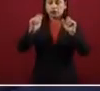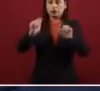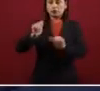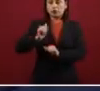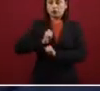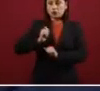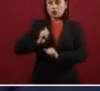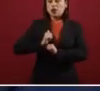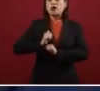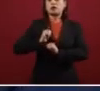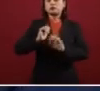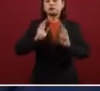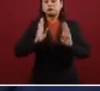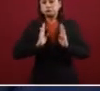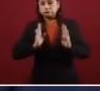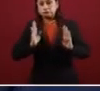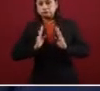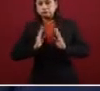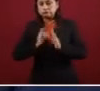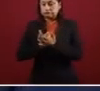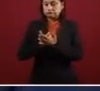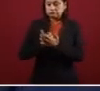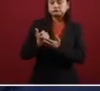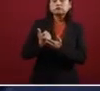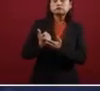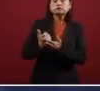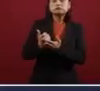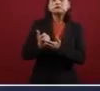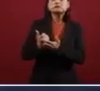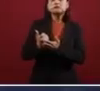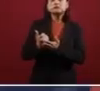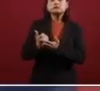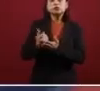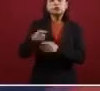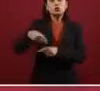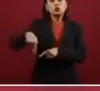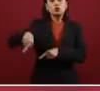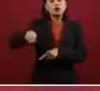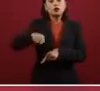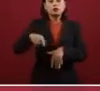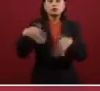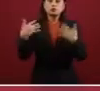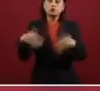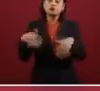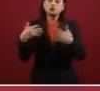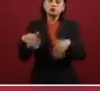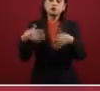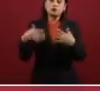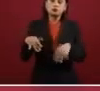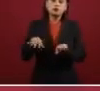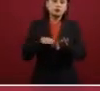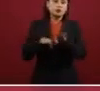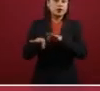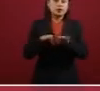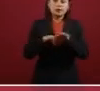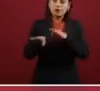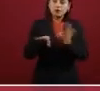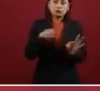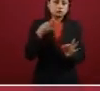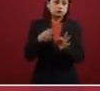bien ganado, es decir, merecen un